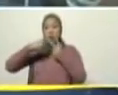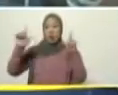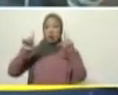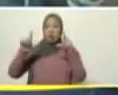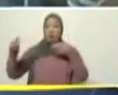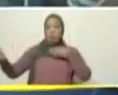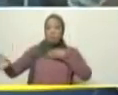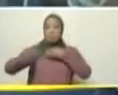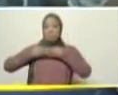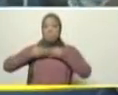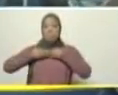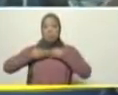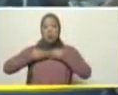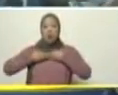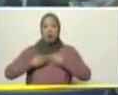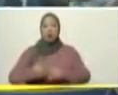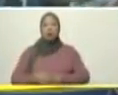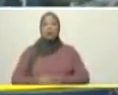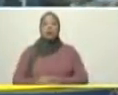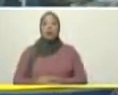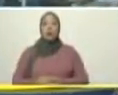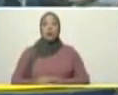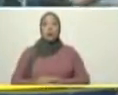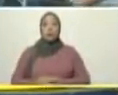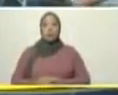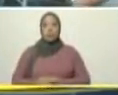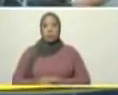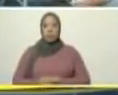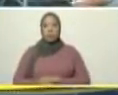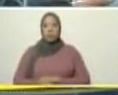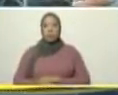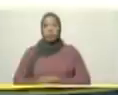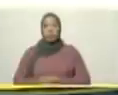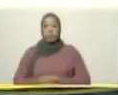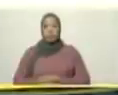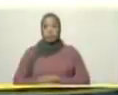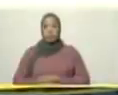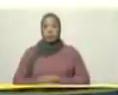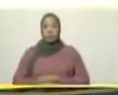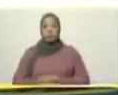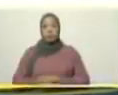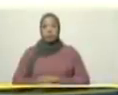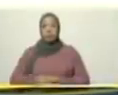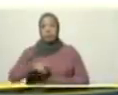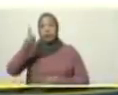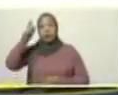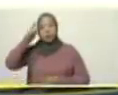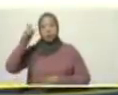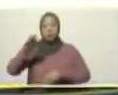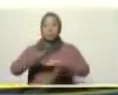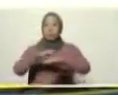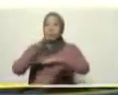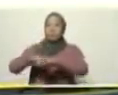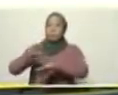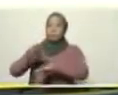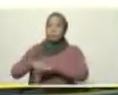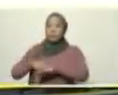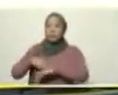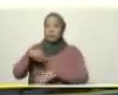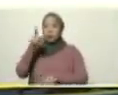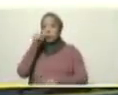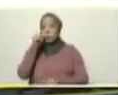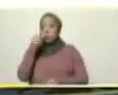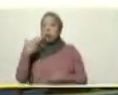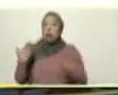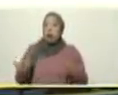lo que llama Alfred Nazaré, un blackout. Lo que llama Ernesto Villegas, un silencio informativo.